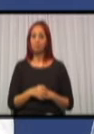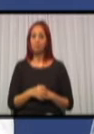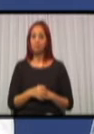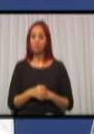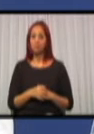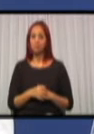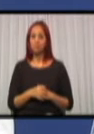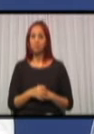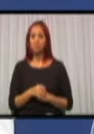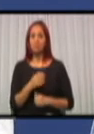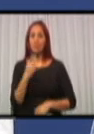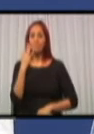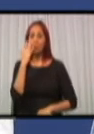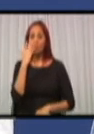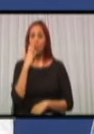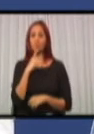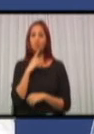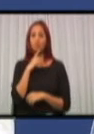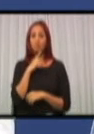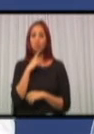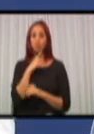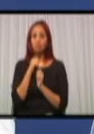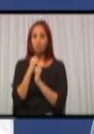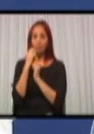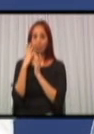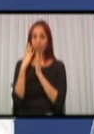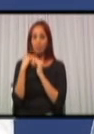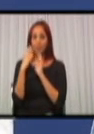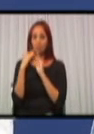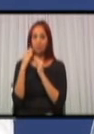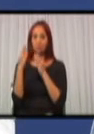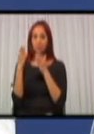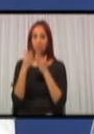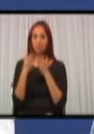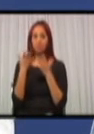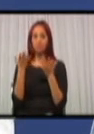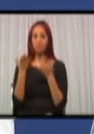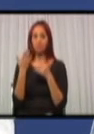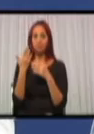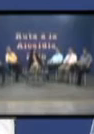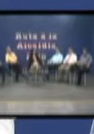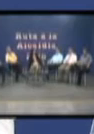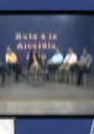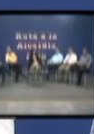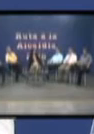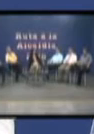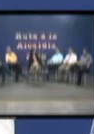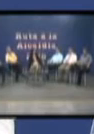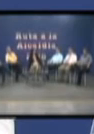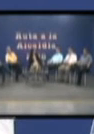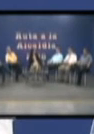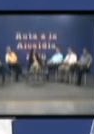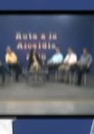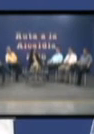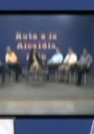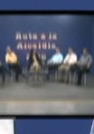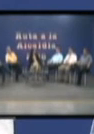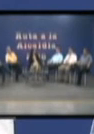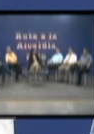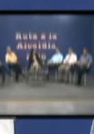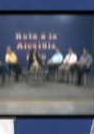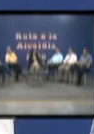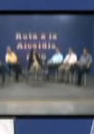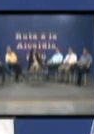Muy preocupante, muy preocupante con la información que acaba darnos la señora periodista y la información